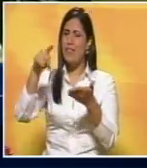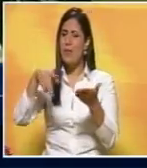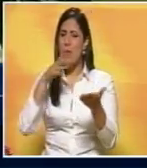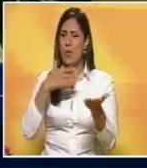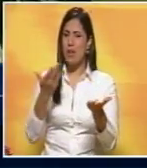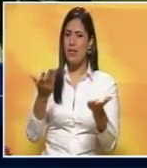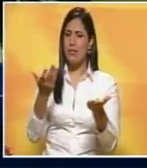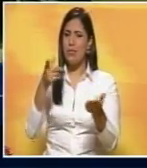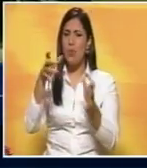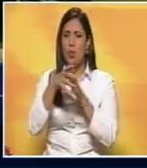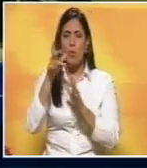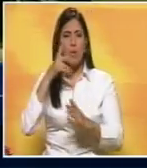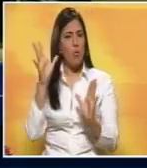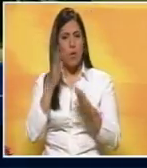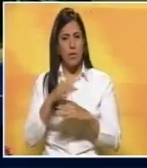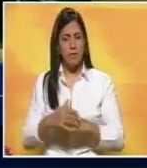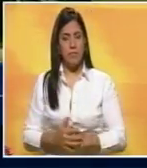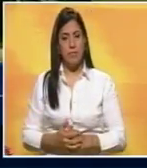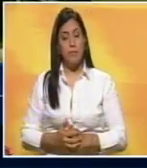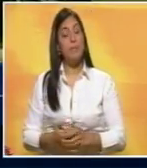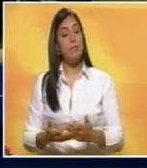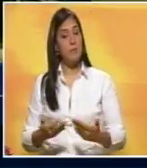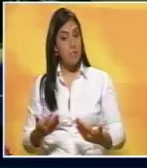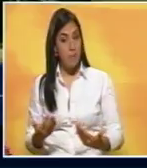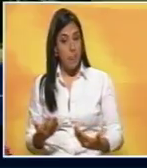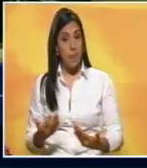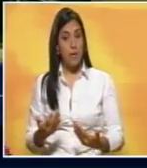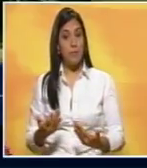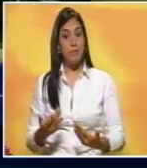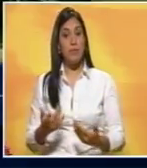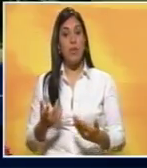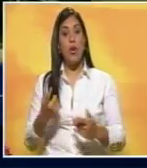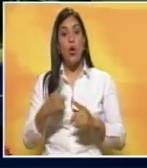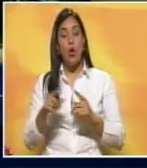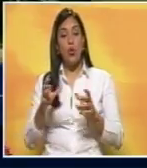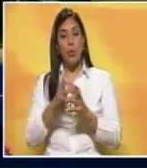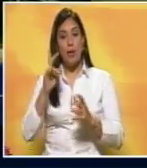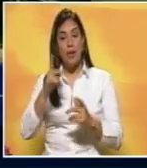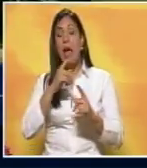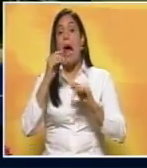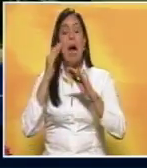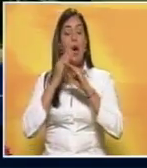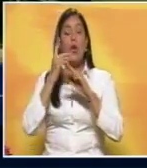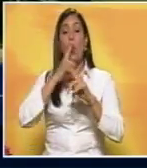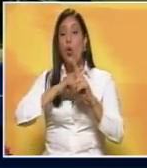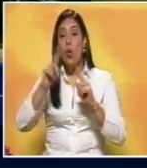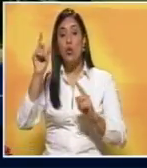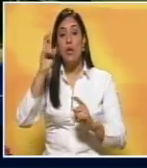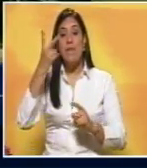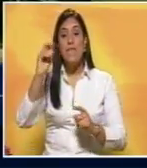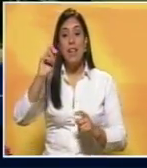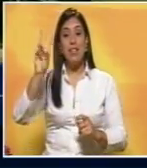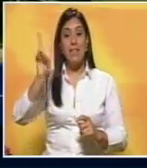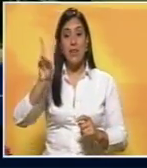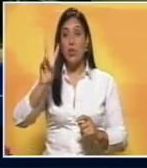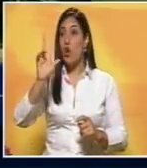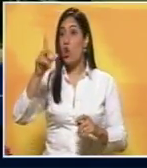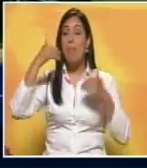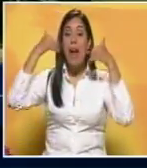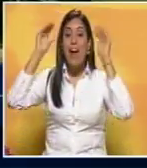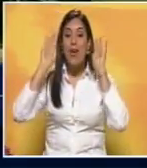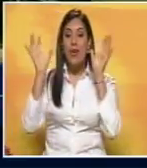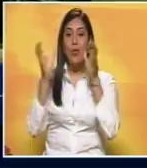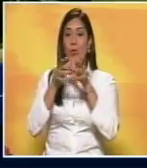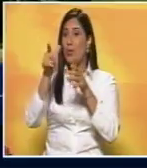no fueron validados como partidos políticos. Ya nombré a la Causa R. Una cosa que se llama 20 Venezuela, no quiere